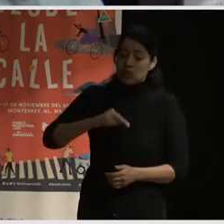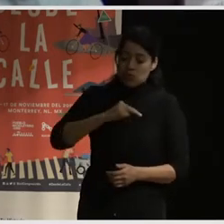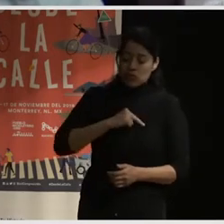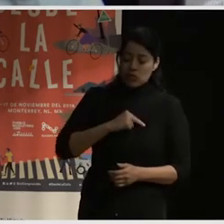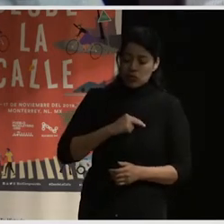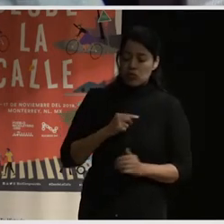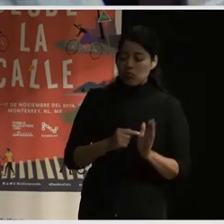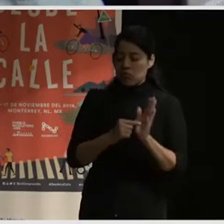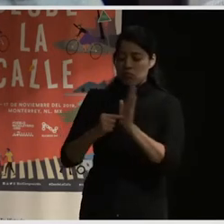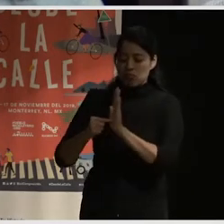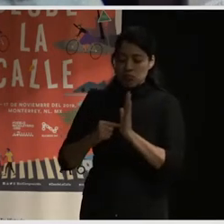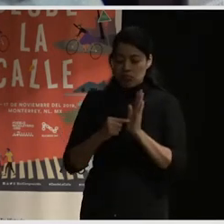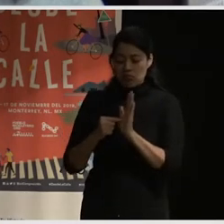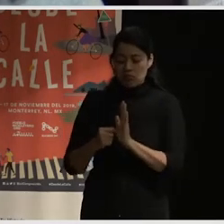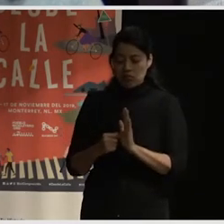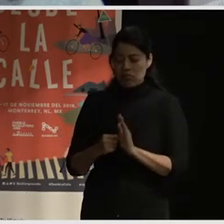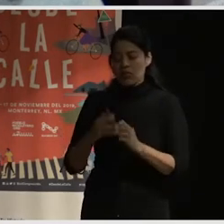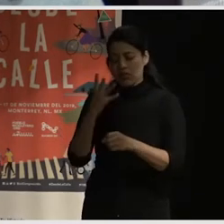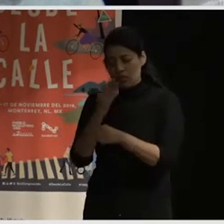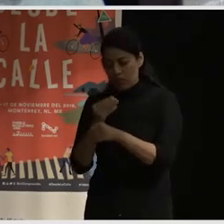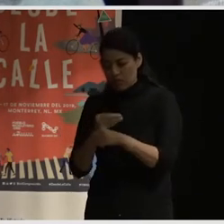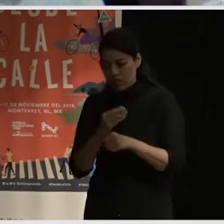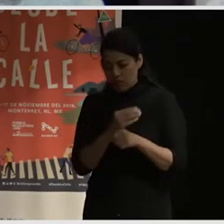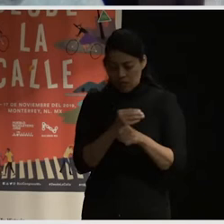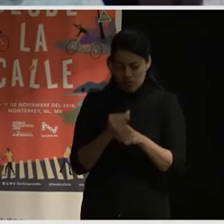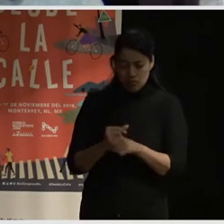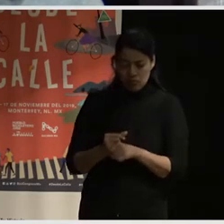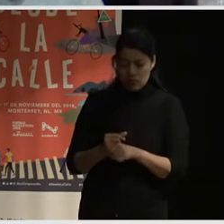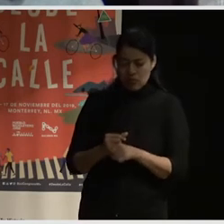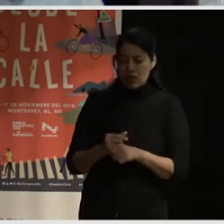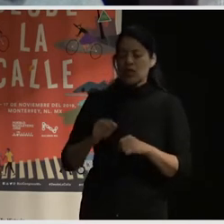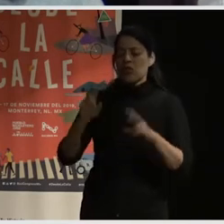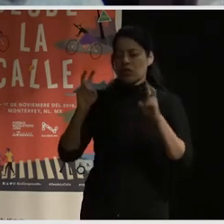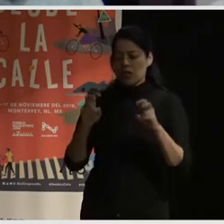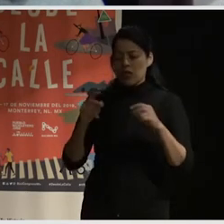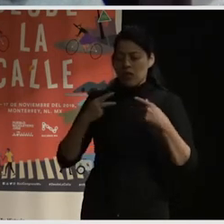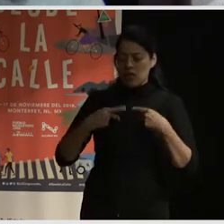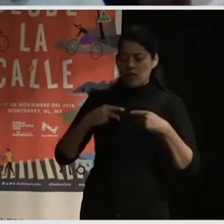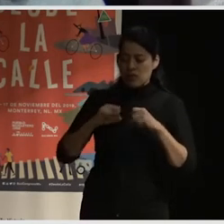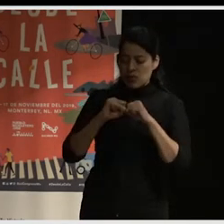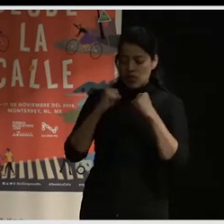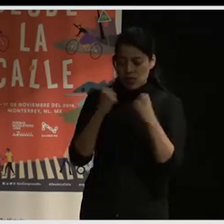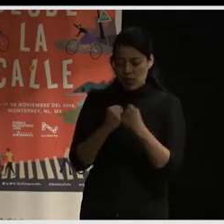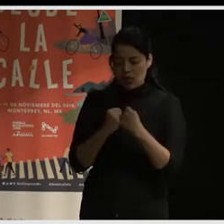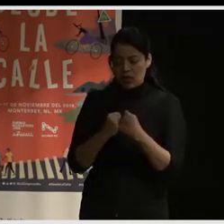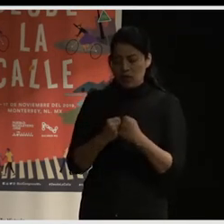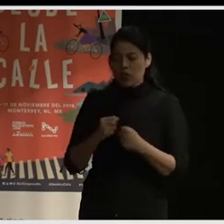justo esta campaña la hemos re dimensionado un poco en cuanto a sus aspectos como las menciones sociales en cuanto a decir